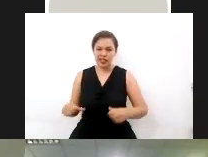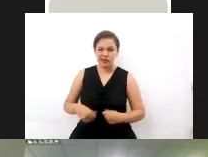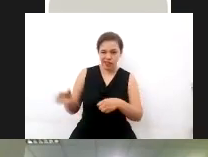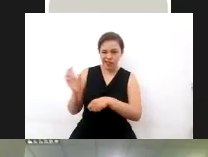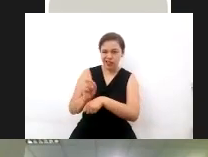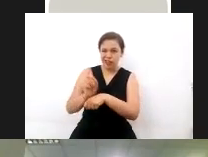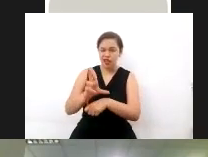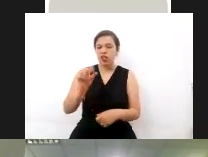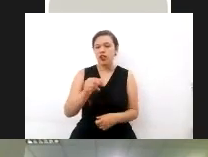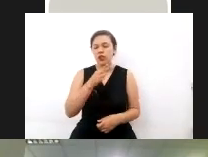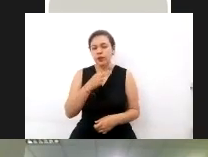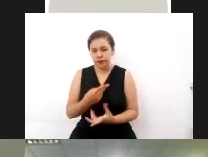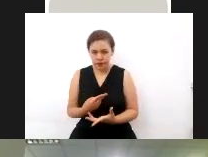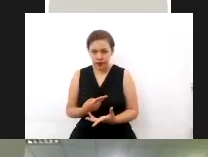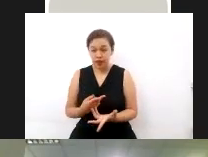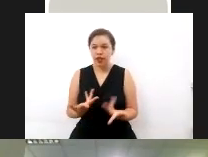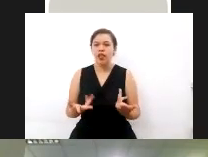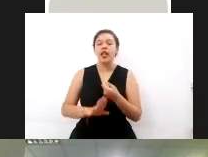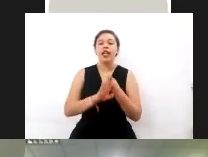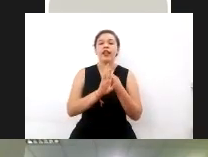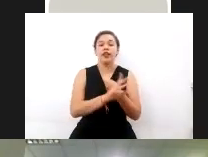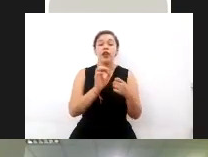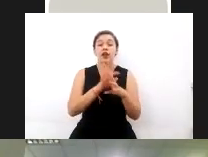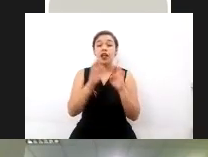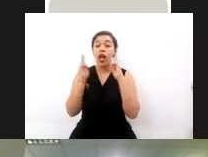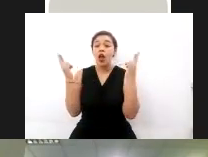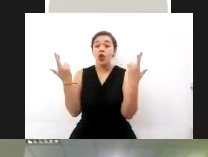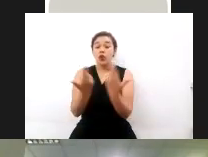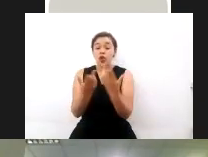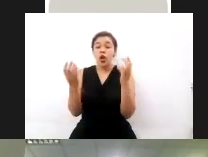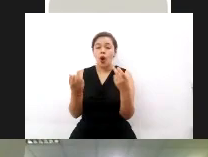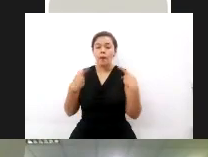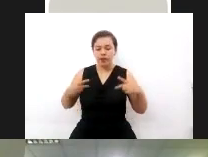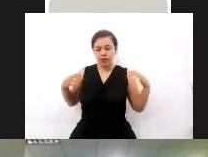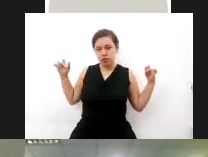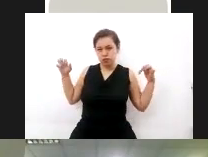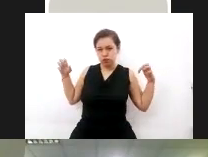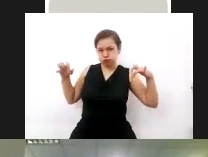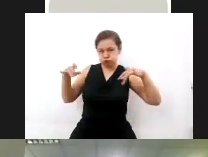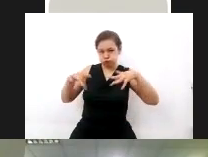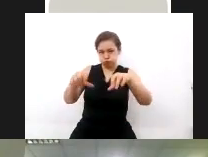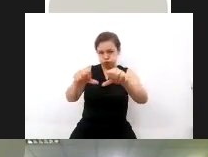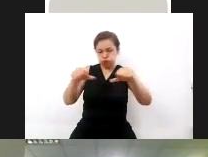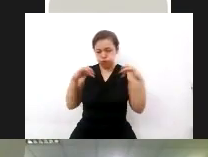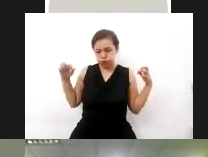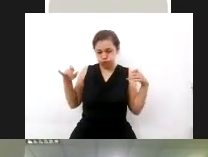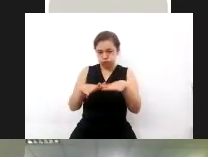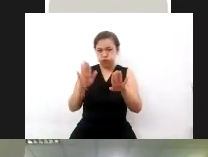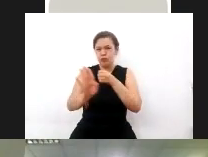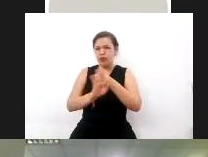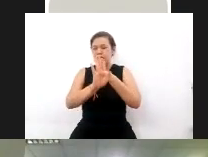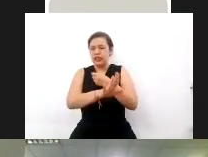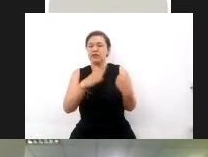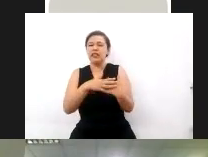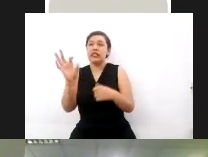Les mencionaba que hay que evitar hacer reuniones o aglomeración de personas en un área específica y más si esta área no cuenta